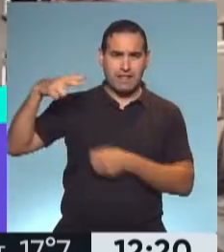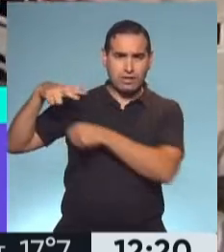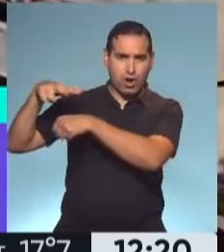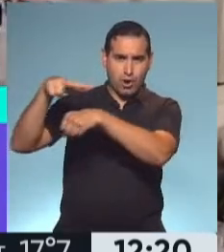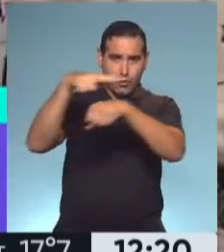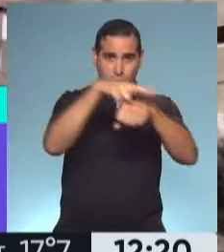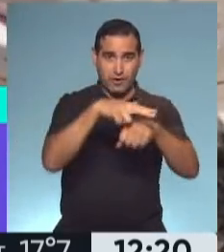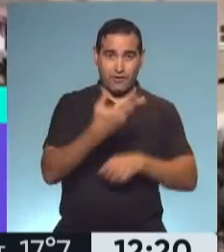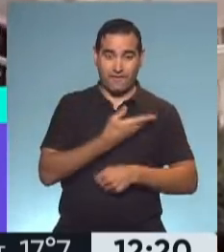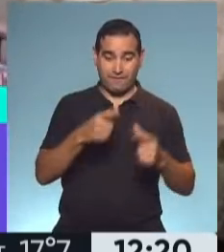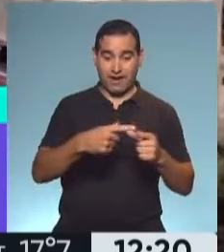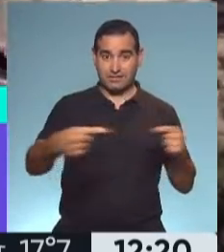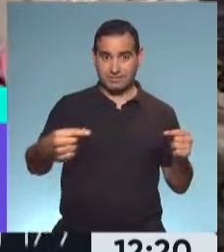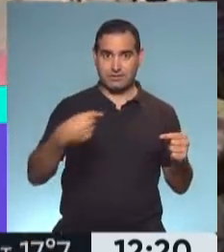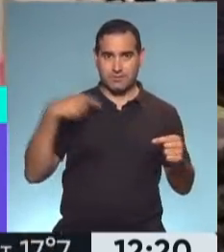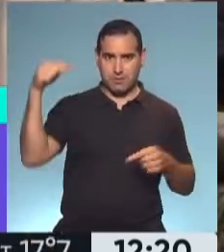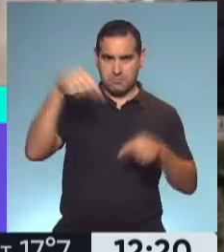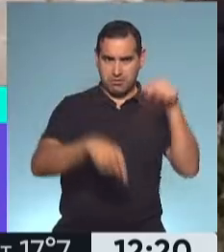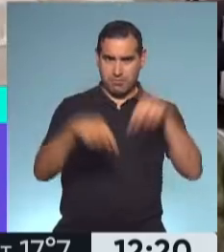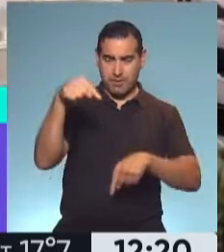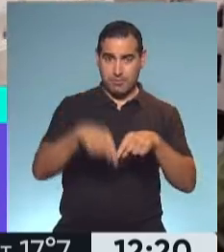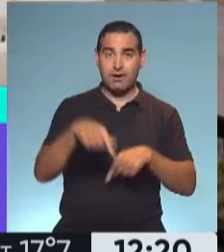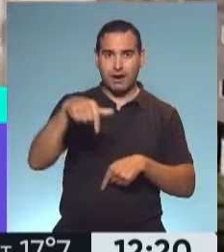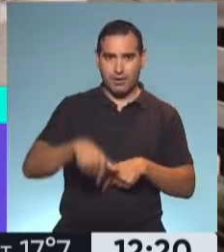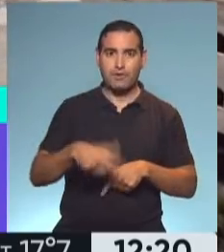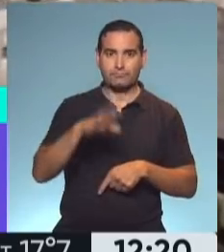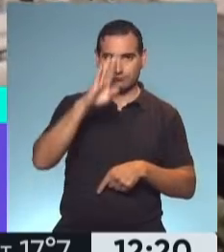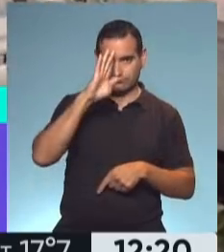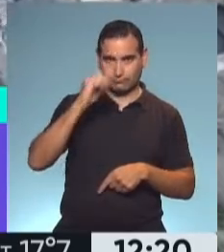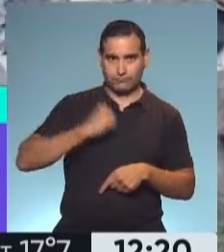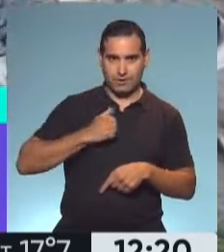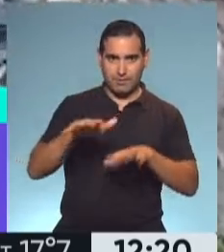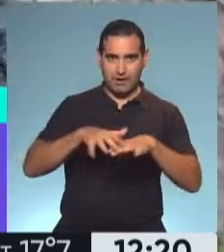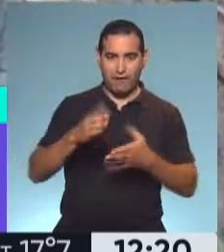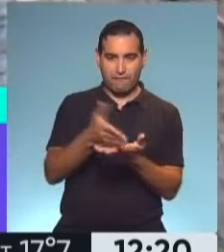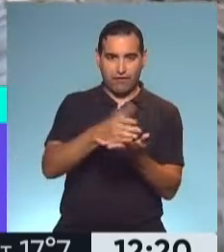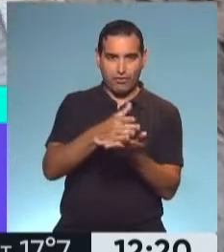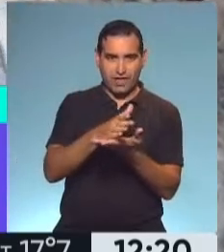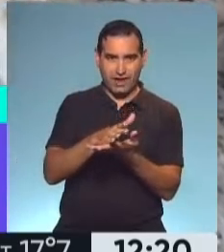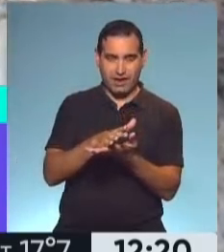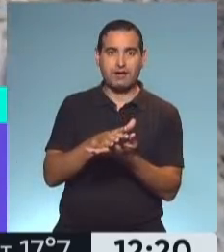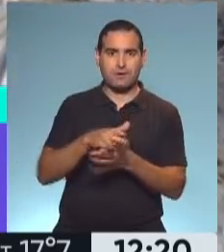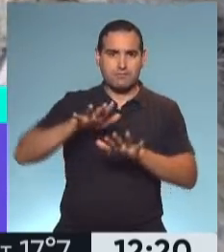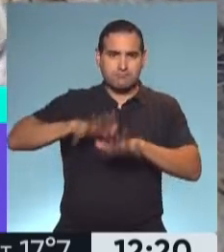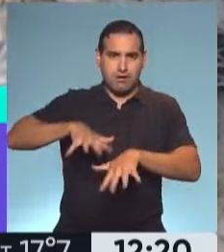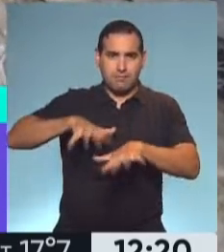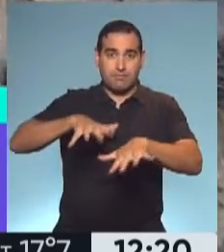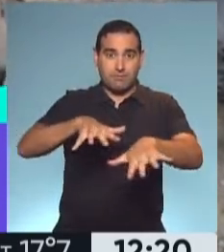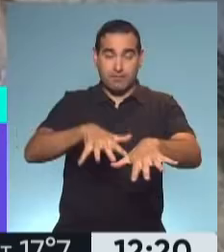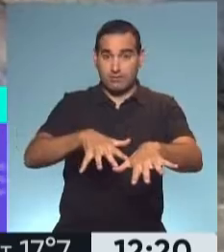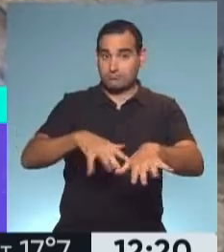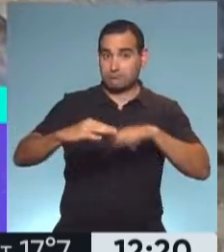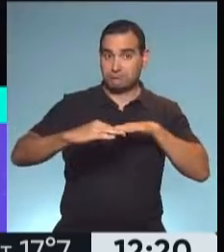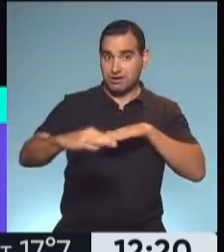la franja de Gaza. Mientras tanto, están preparadas las tropas en la zona fronteriza para avanzar por tierra, algo que